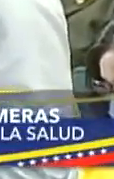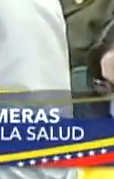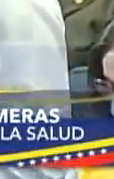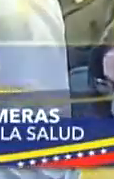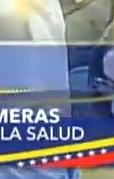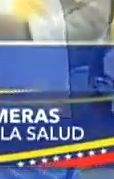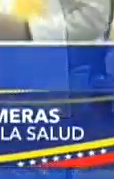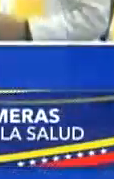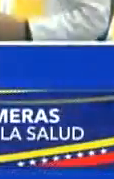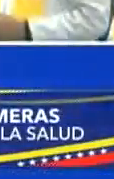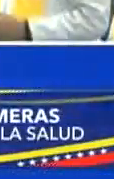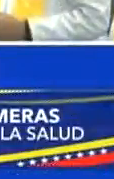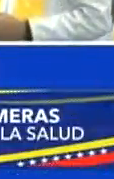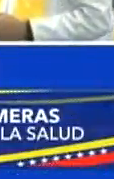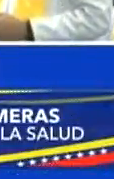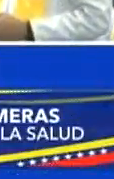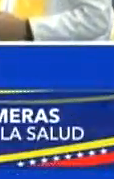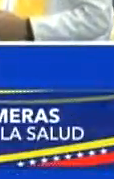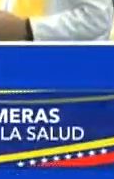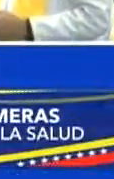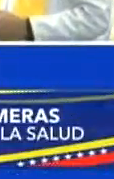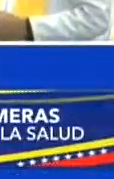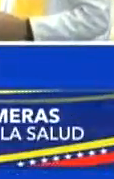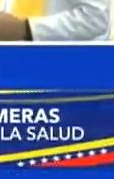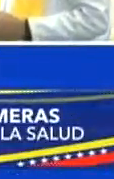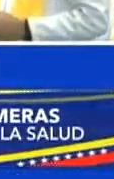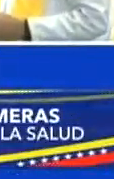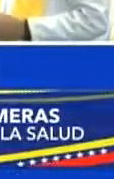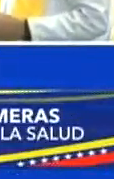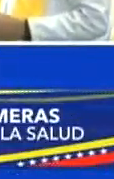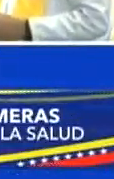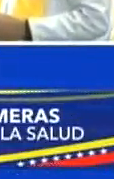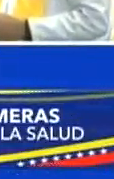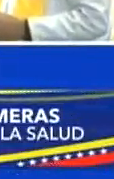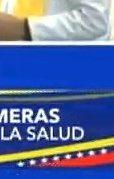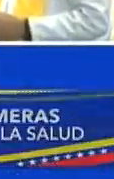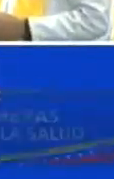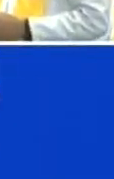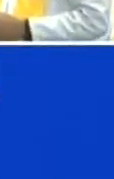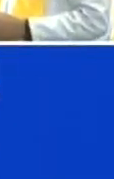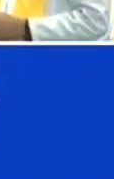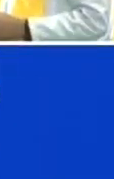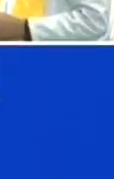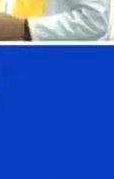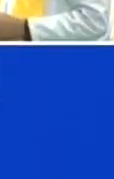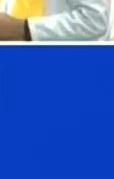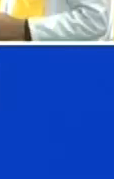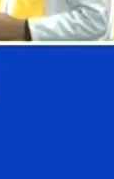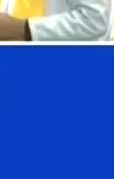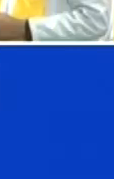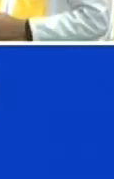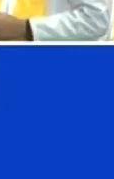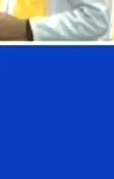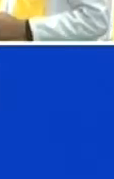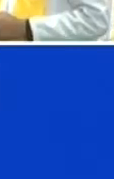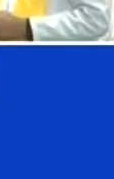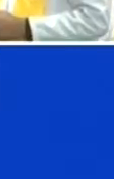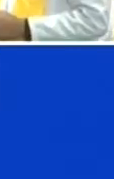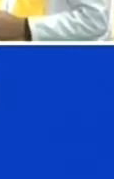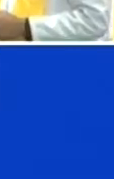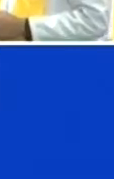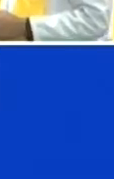y los ciudadanos que hoy estamos frente a usted, nos hemos formado para fortalecer la red del Sistema Público Nacional